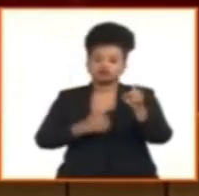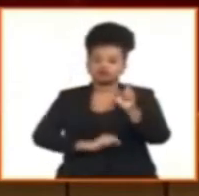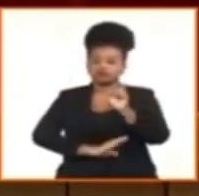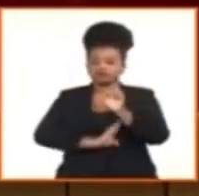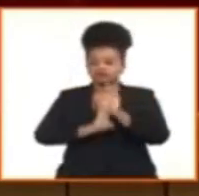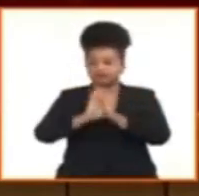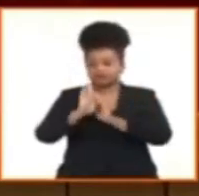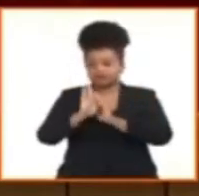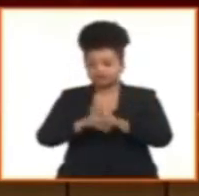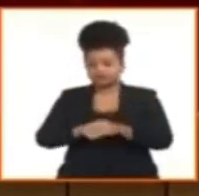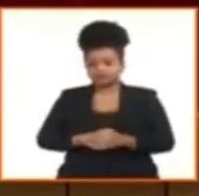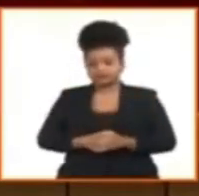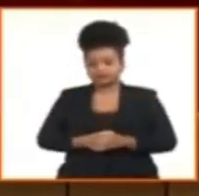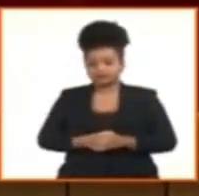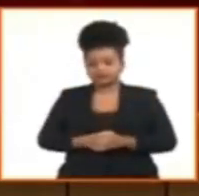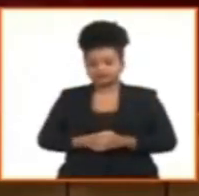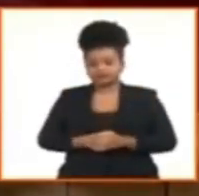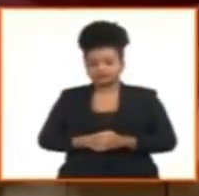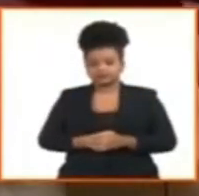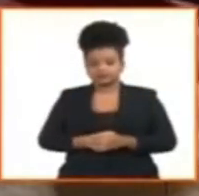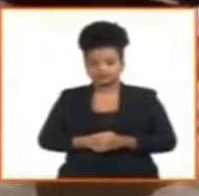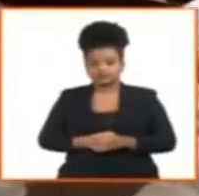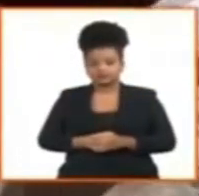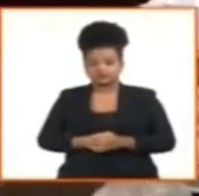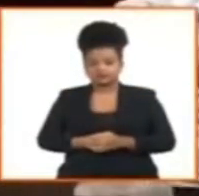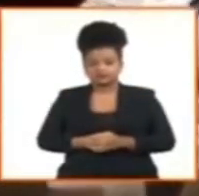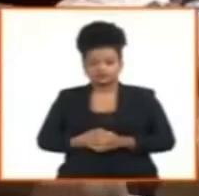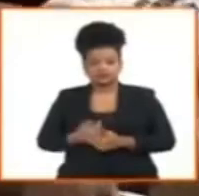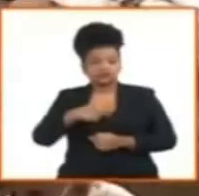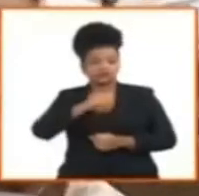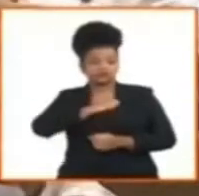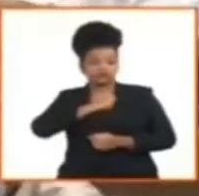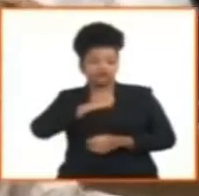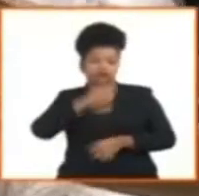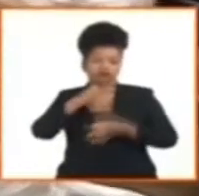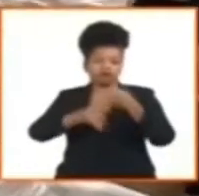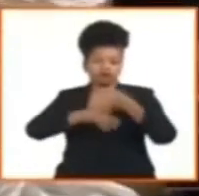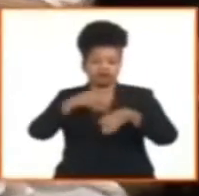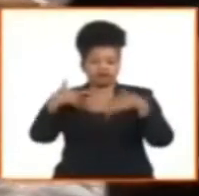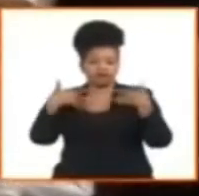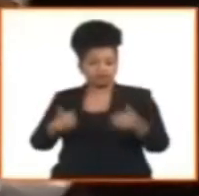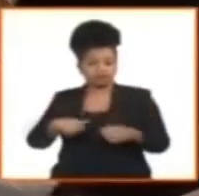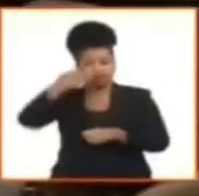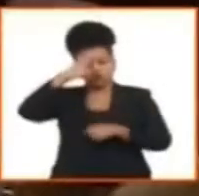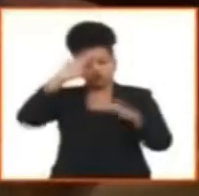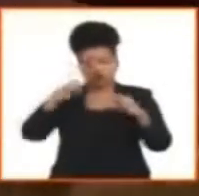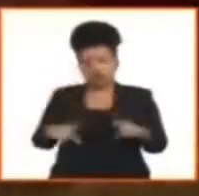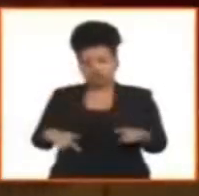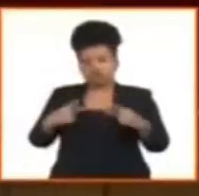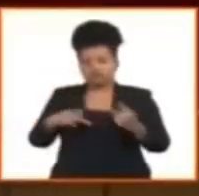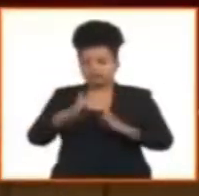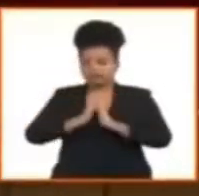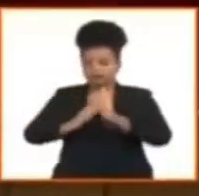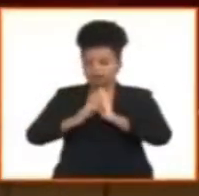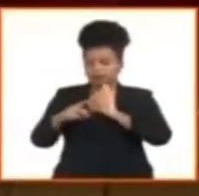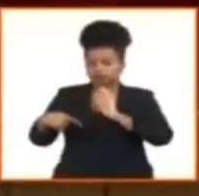Apenas me gustaría volver sobre las advertencias que la diplomacia cubana ha reiterado sucesivamente en los últimos meses sobre el